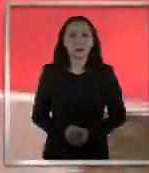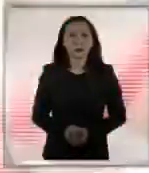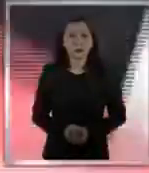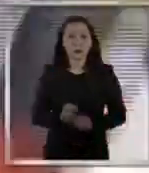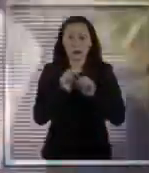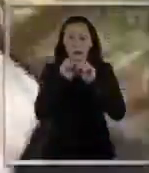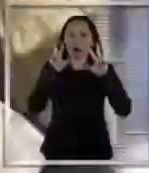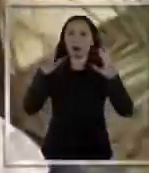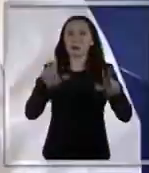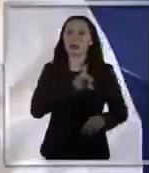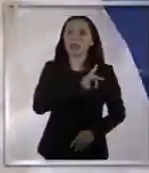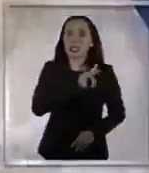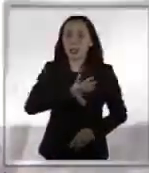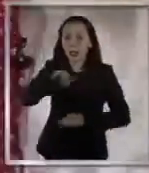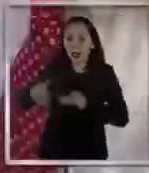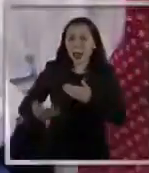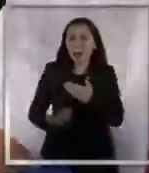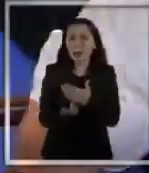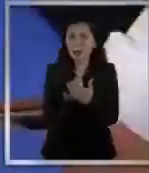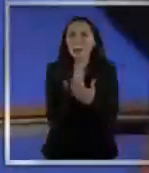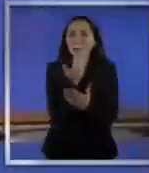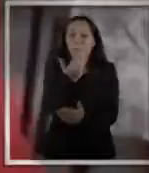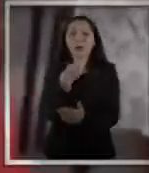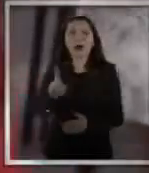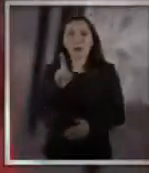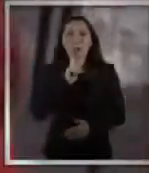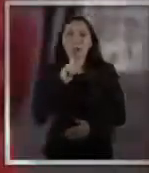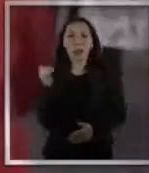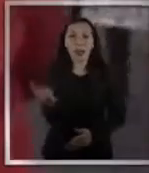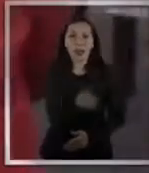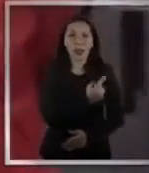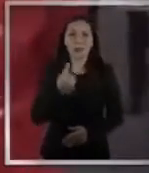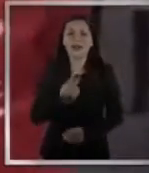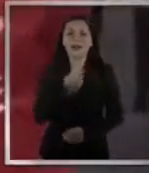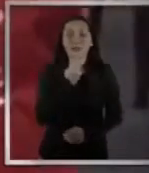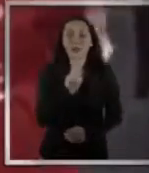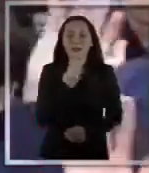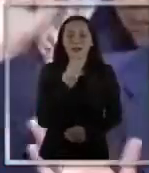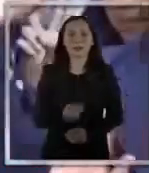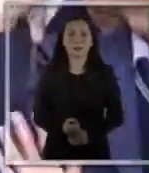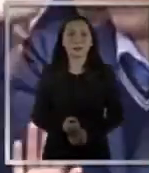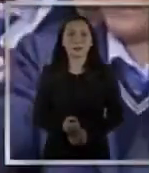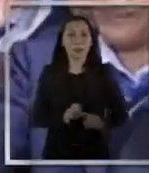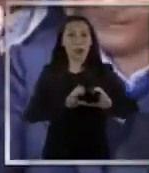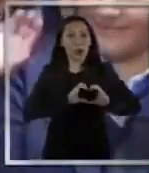tres! Despierta Chile, que amanece y tenemos que vivir.